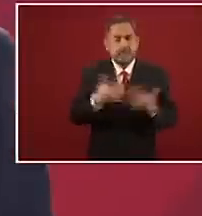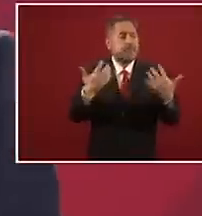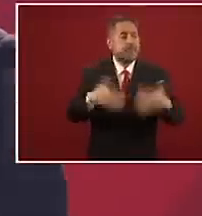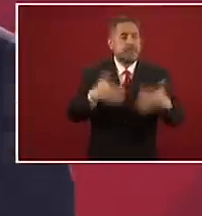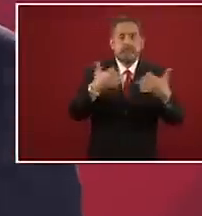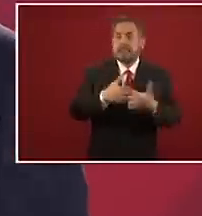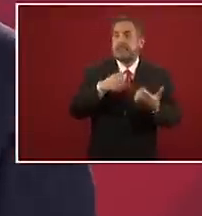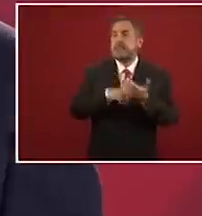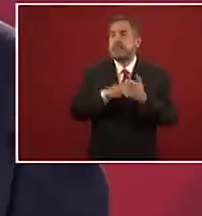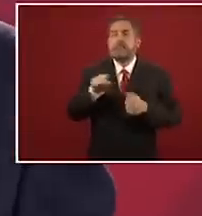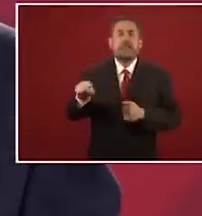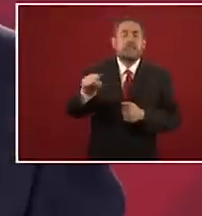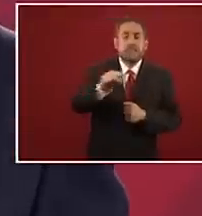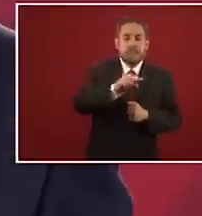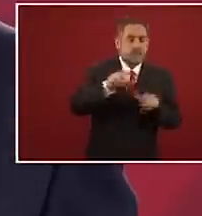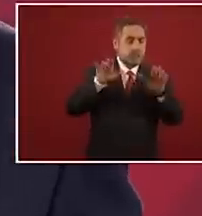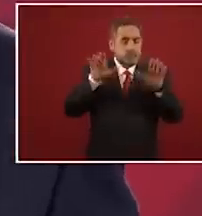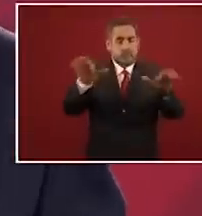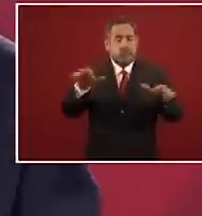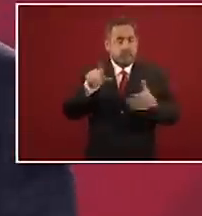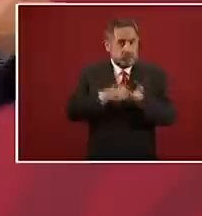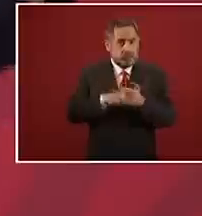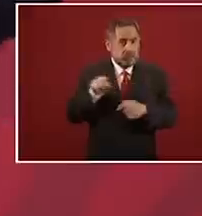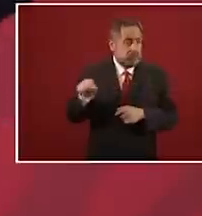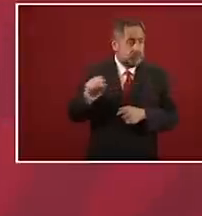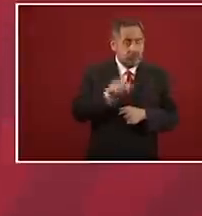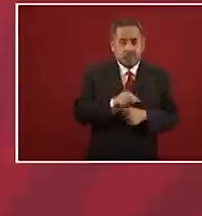empresas aéreas